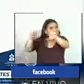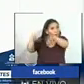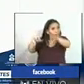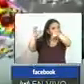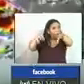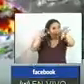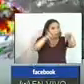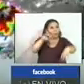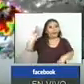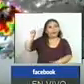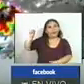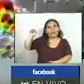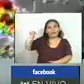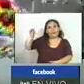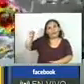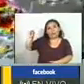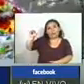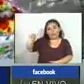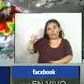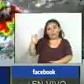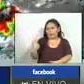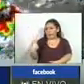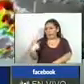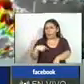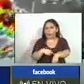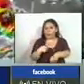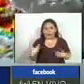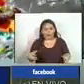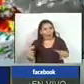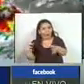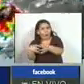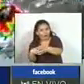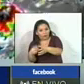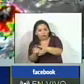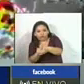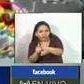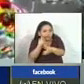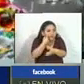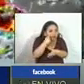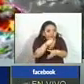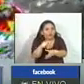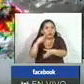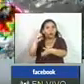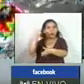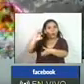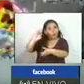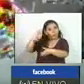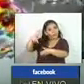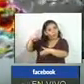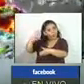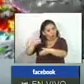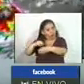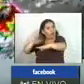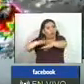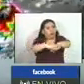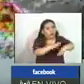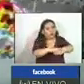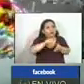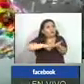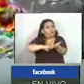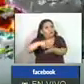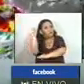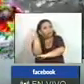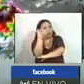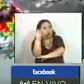territorio nacional. En las últimas horas, el Comité Permanente de Contingencias COPECO ha decretado alerta verde para